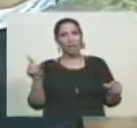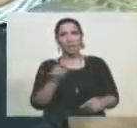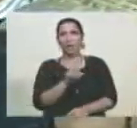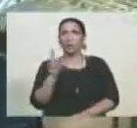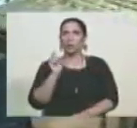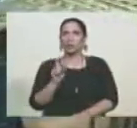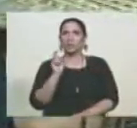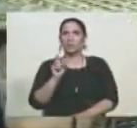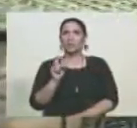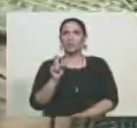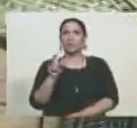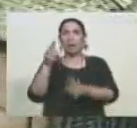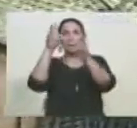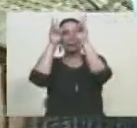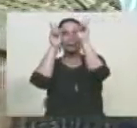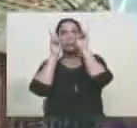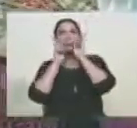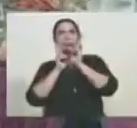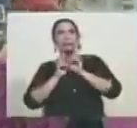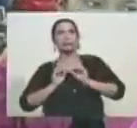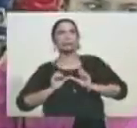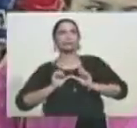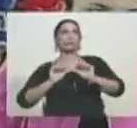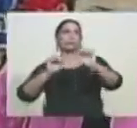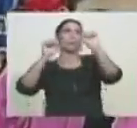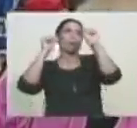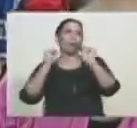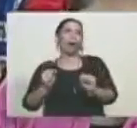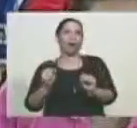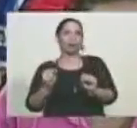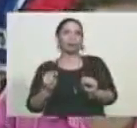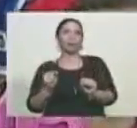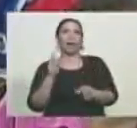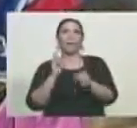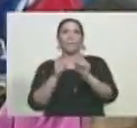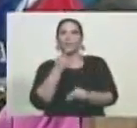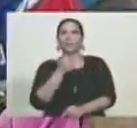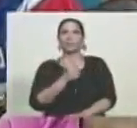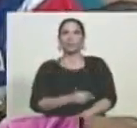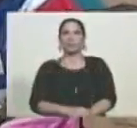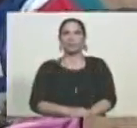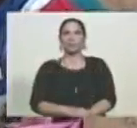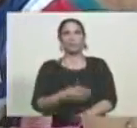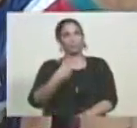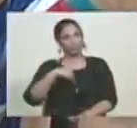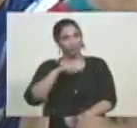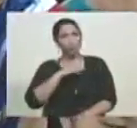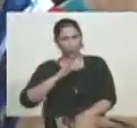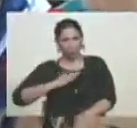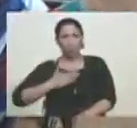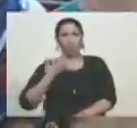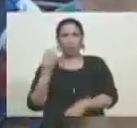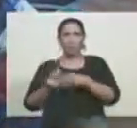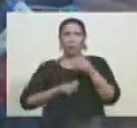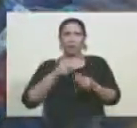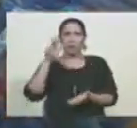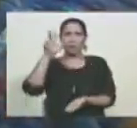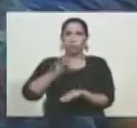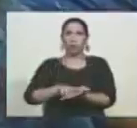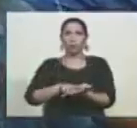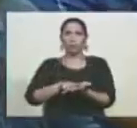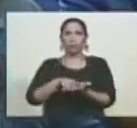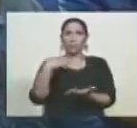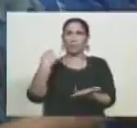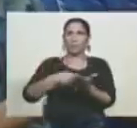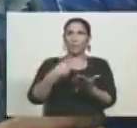ese mantenimiento tan fuerte como a veces lo hacen parecer. Nosotros lo podemos hacer, aprobar y